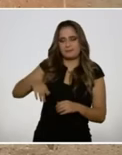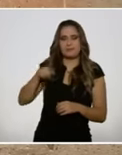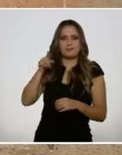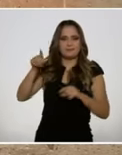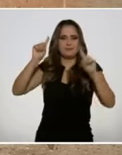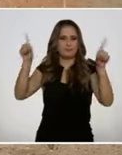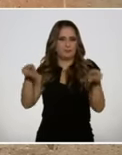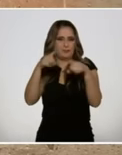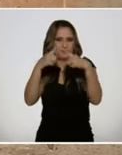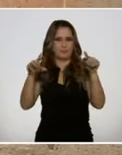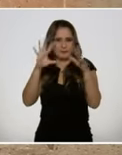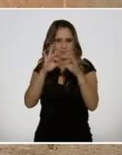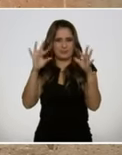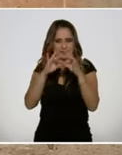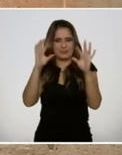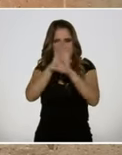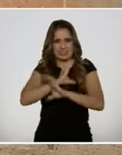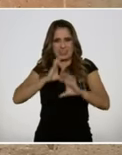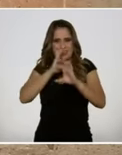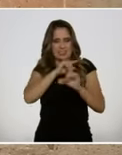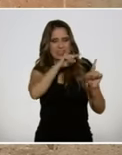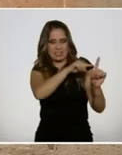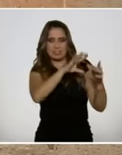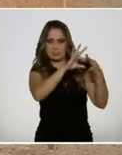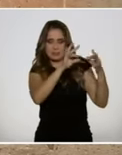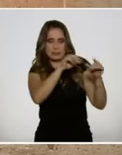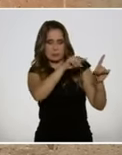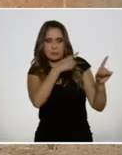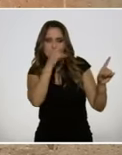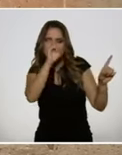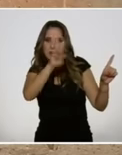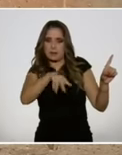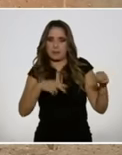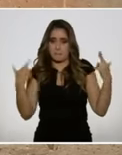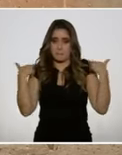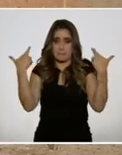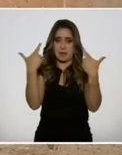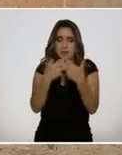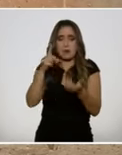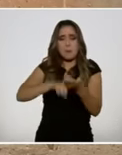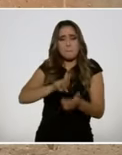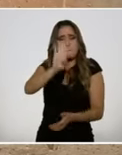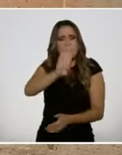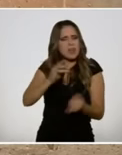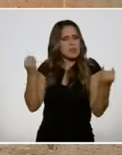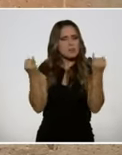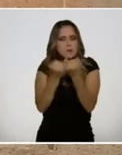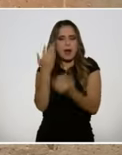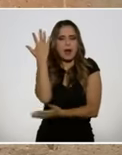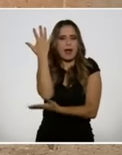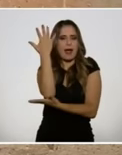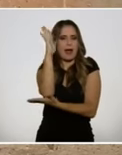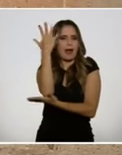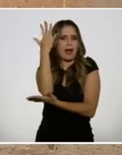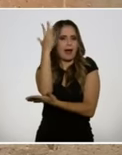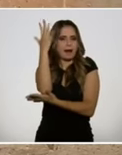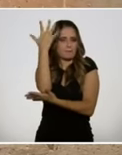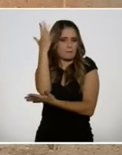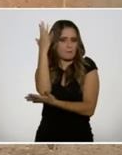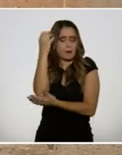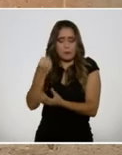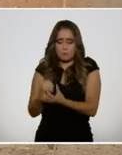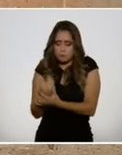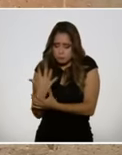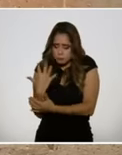majestuosa que crearon, los maestros nos convertimos en esos árboles que a través de lo que podemos